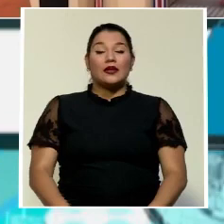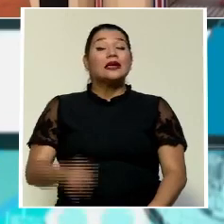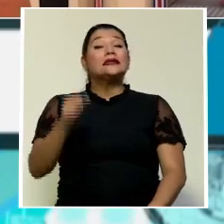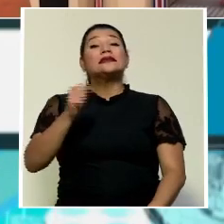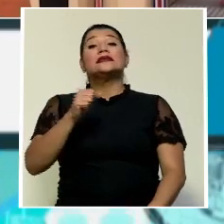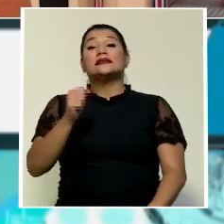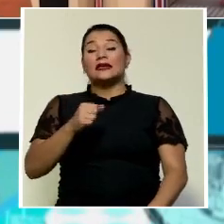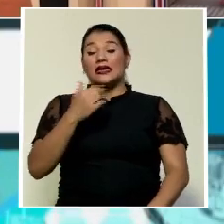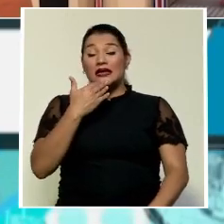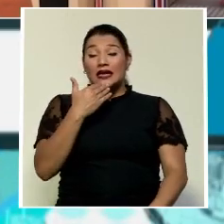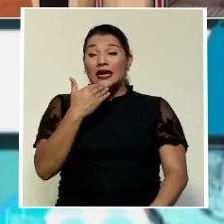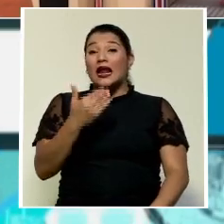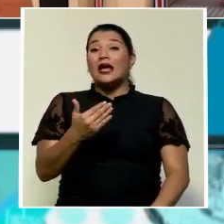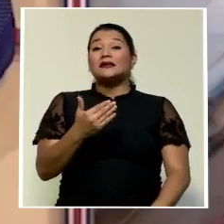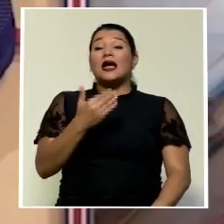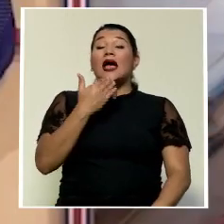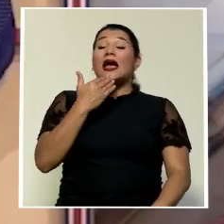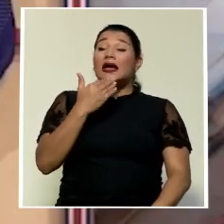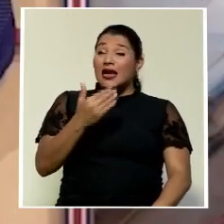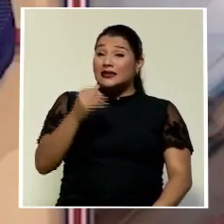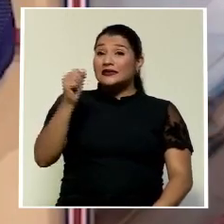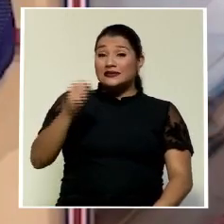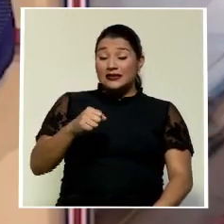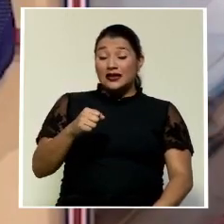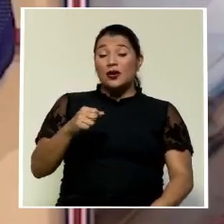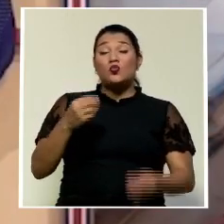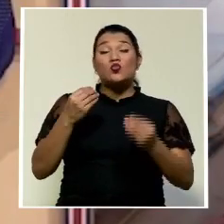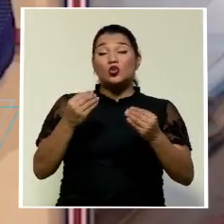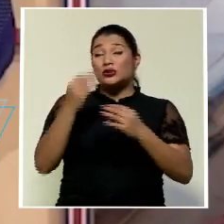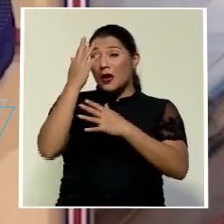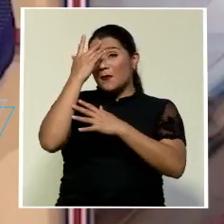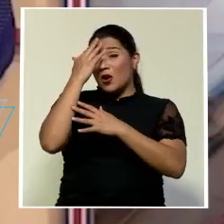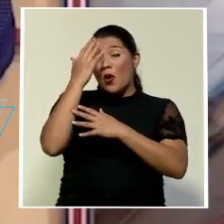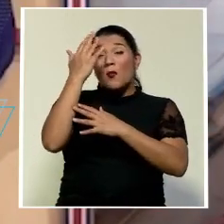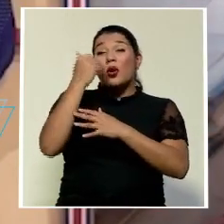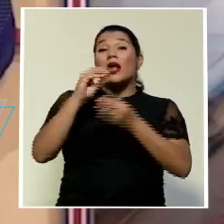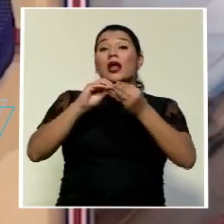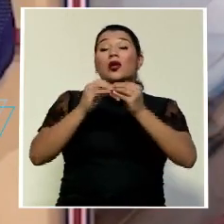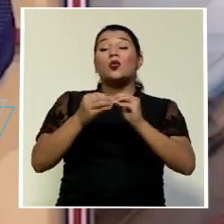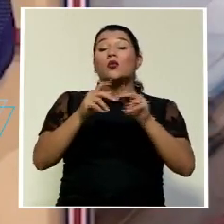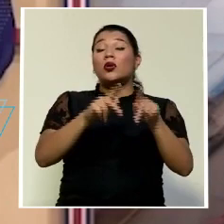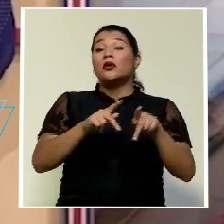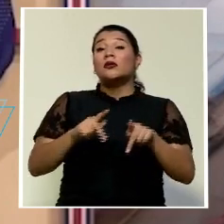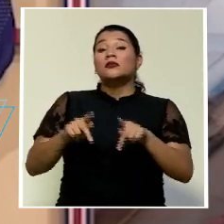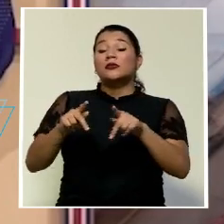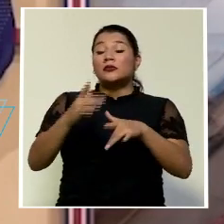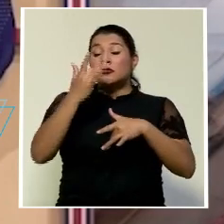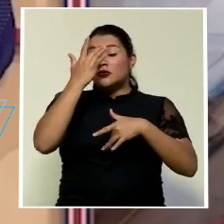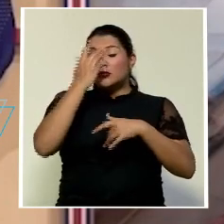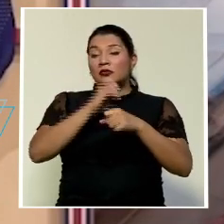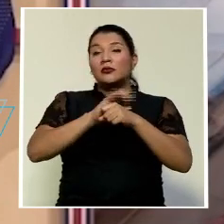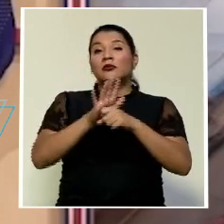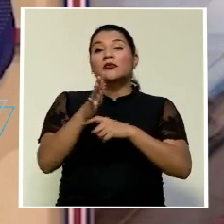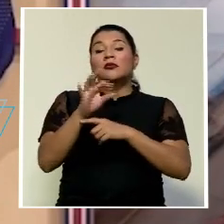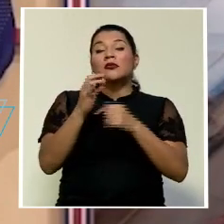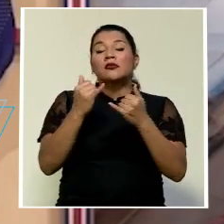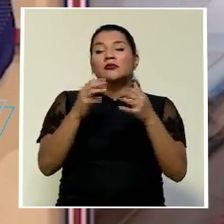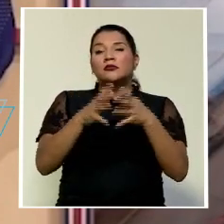Así es, muy amables, gracias. En efecto, hay preocupación porque la cantidad de casos de COVID-19 están